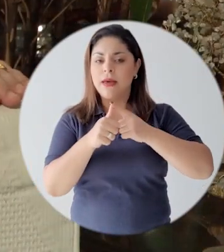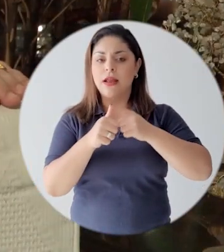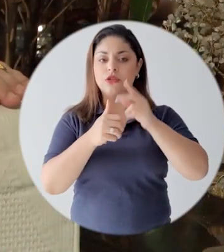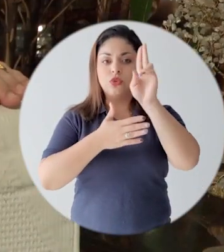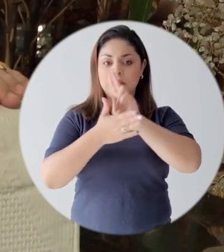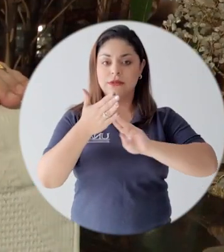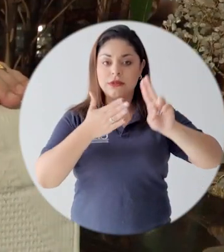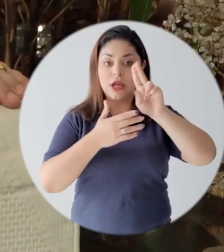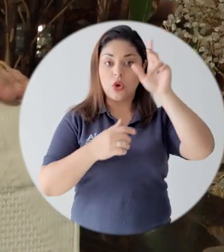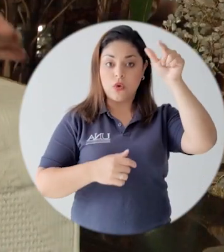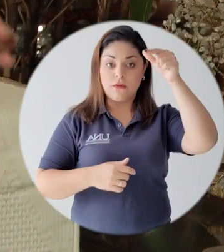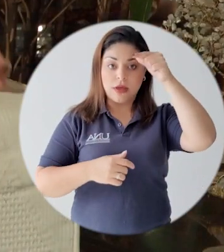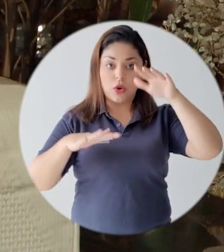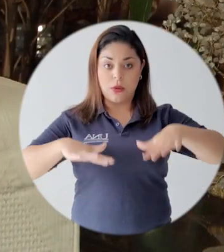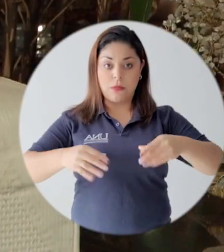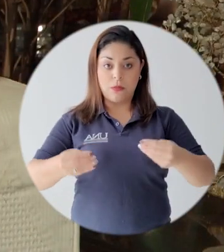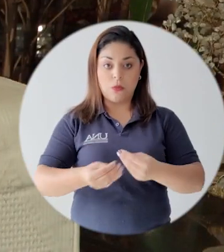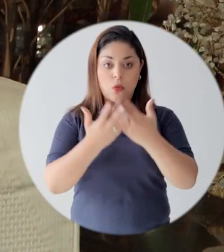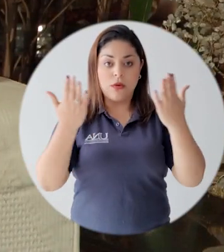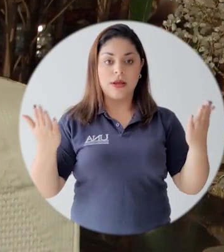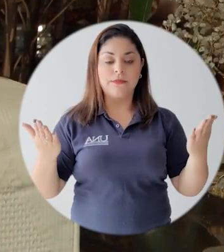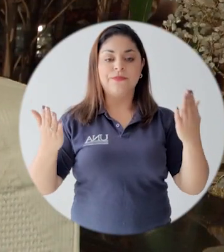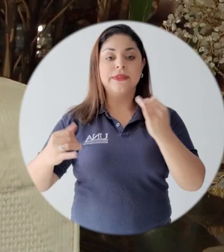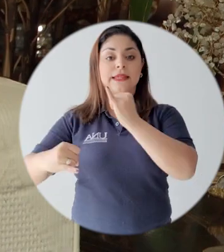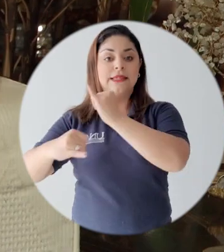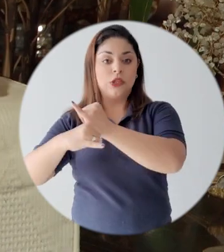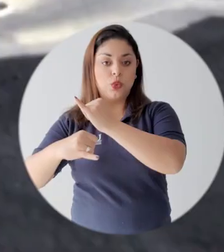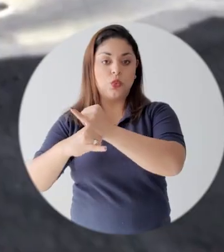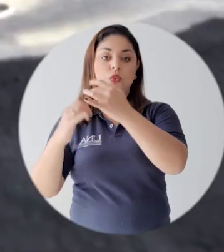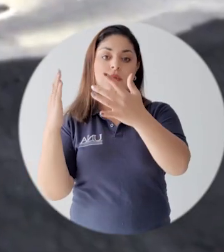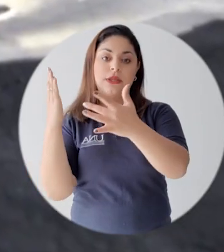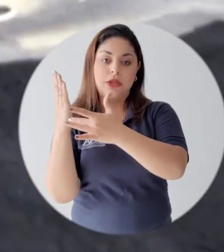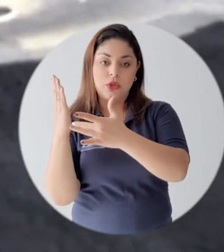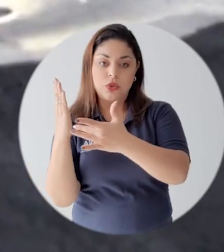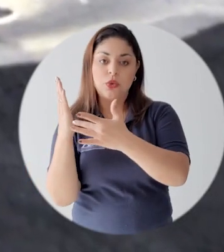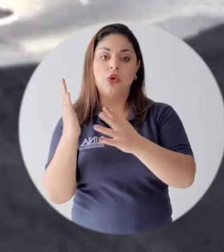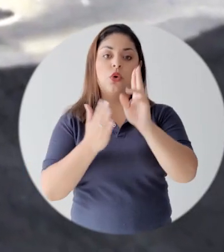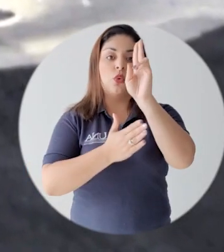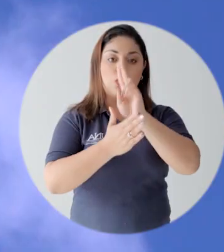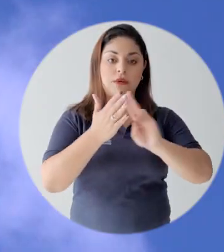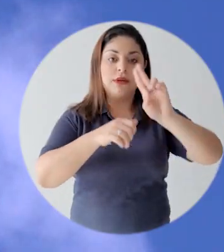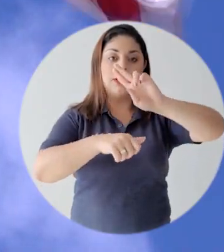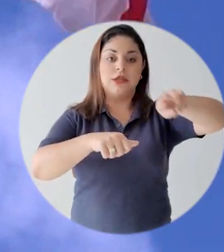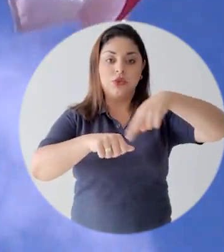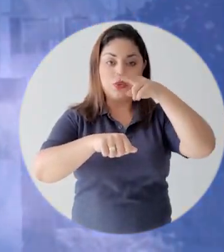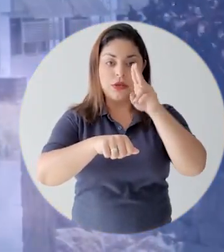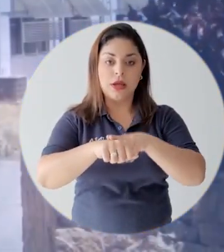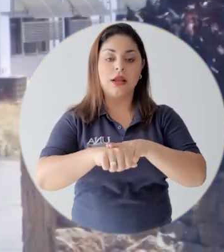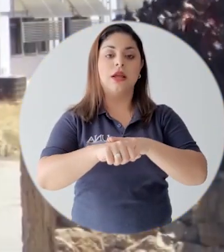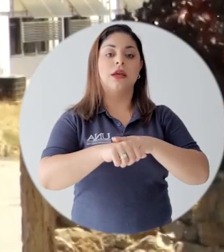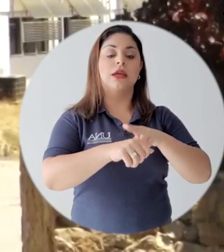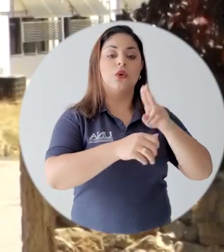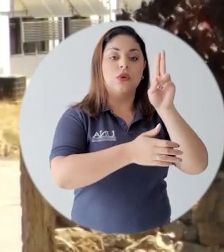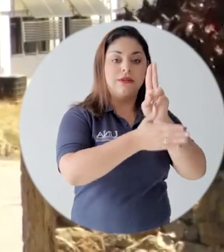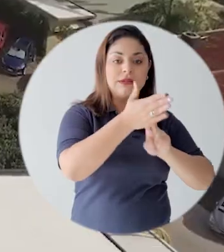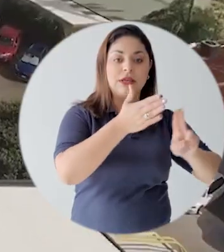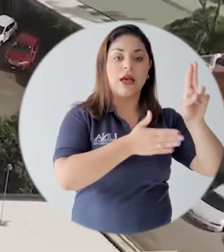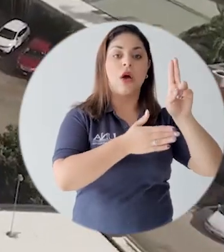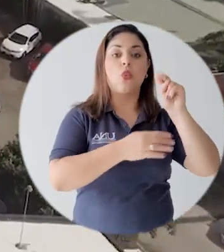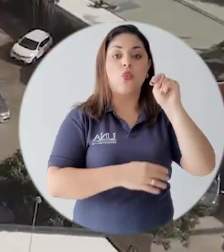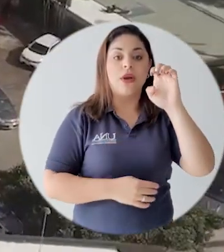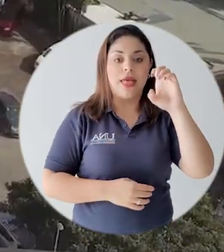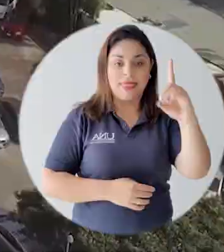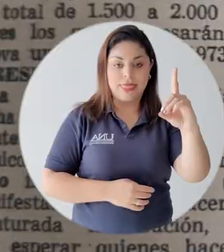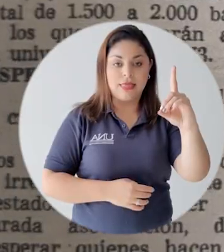primeras universidades del Estado, el Instituto Tecnológico, la Universidad Nacional y